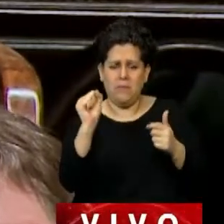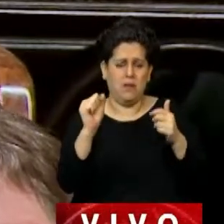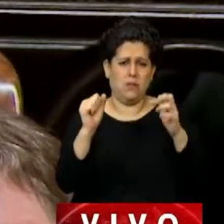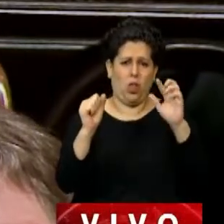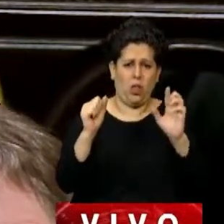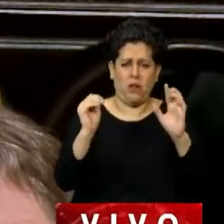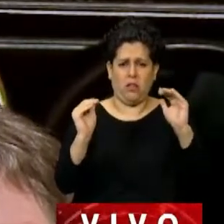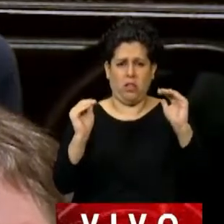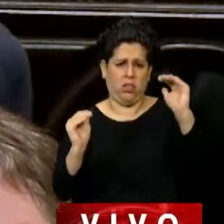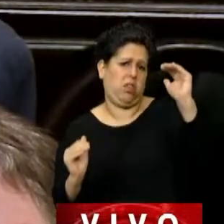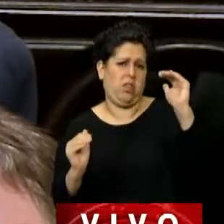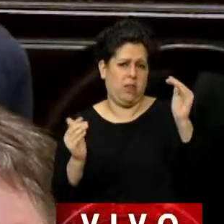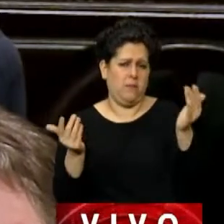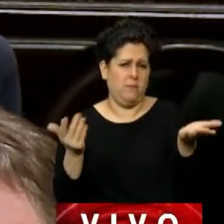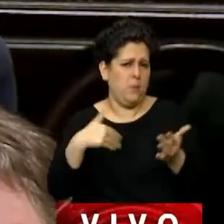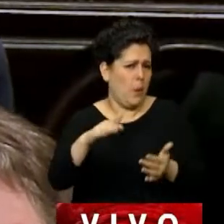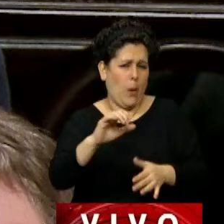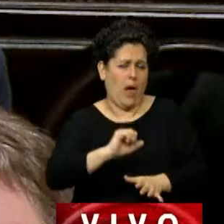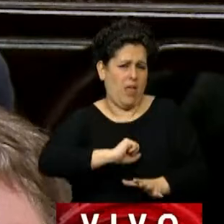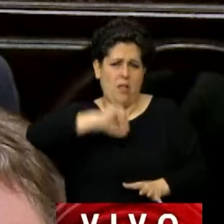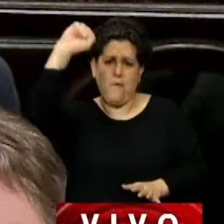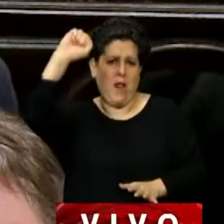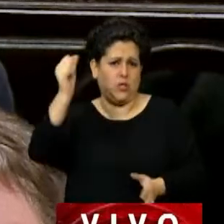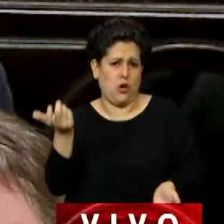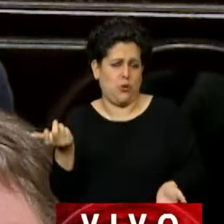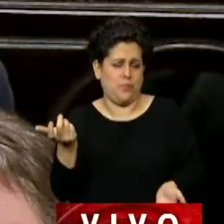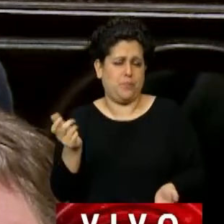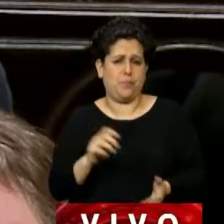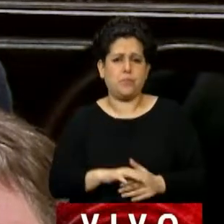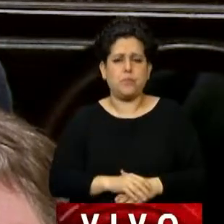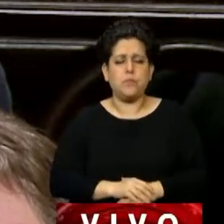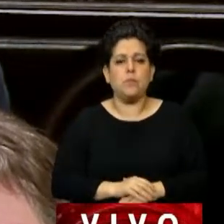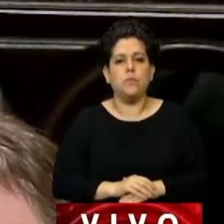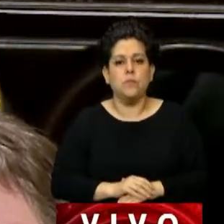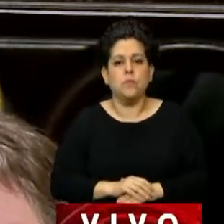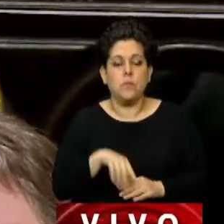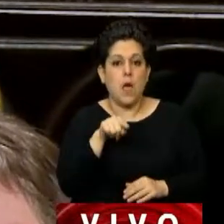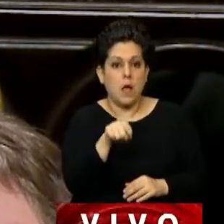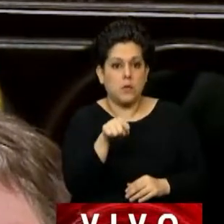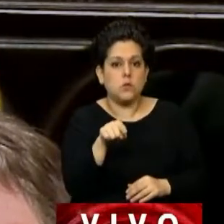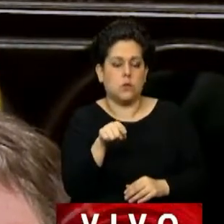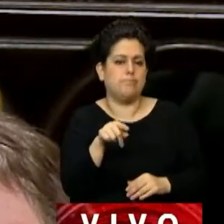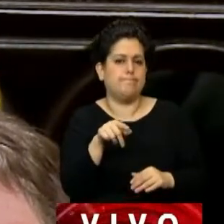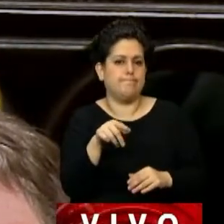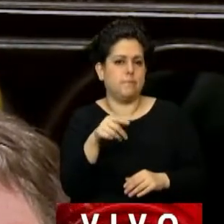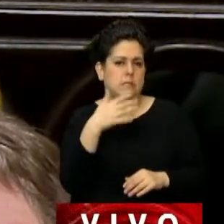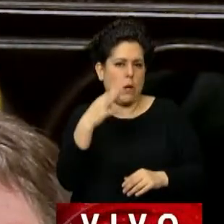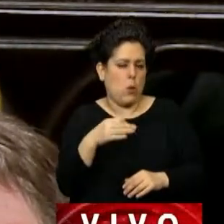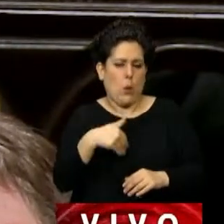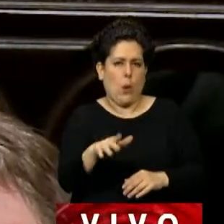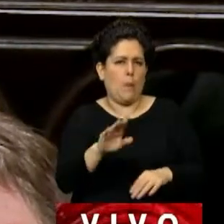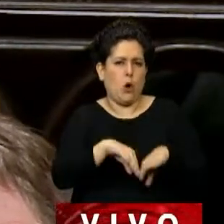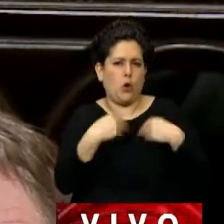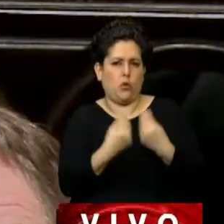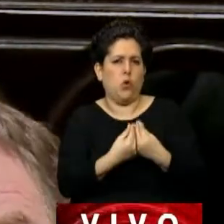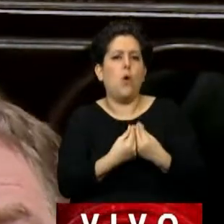las expectativas de inflación. Y eso nos conduce al resultado que vamos a ver seguramente en las cifras de